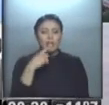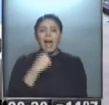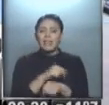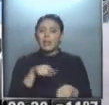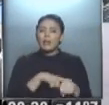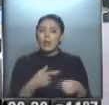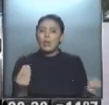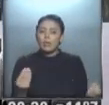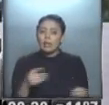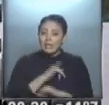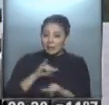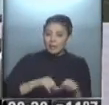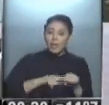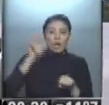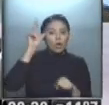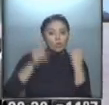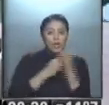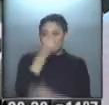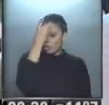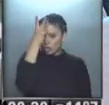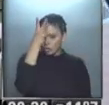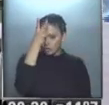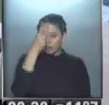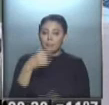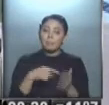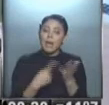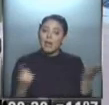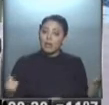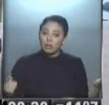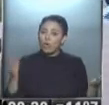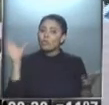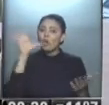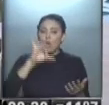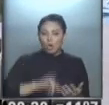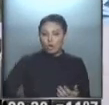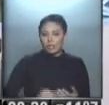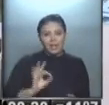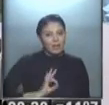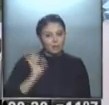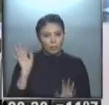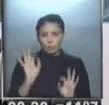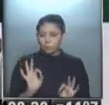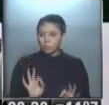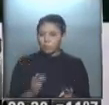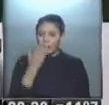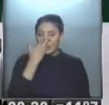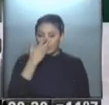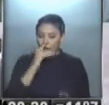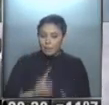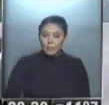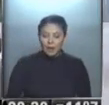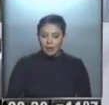doctora? La campaña es de 8 a 12, pero en realidad estamos todos los días del año y